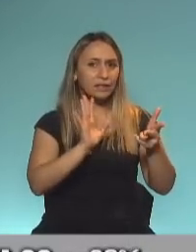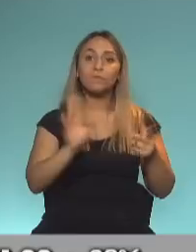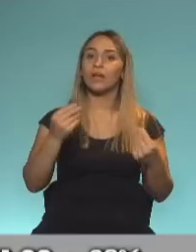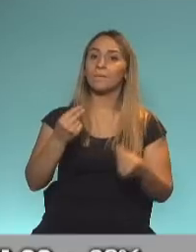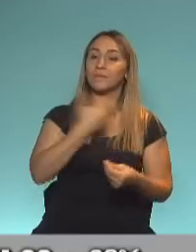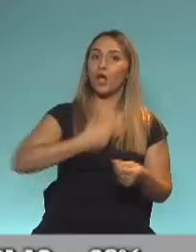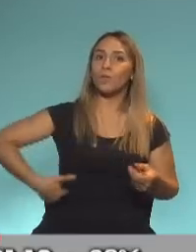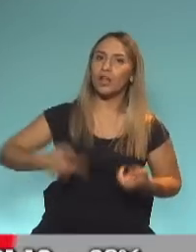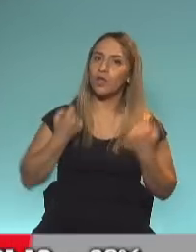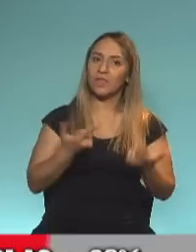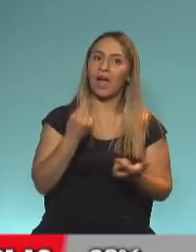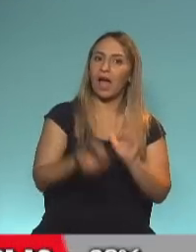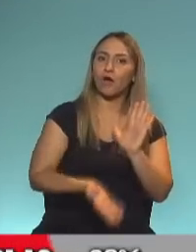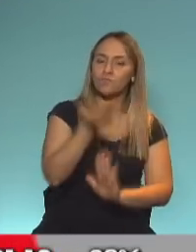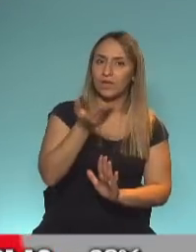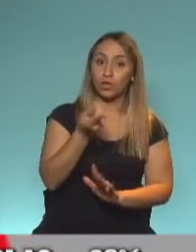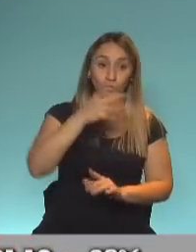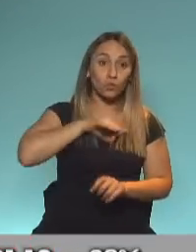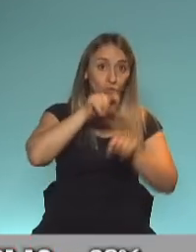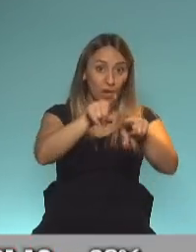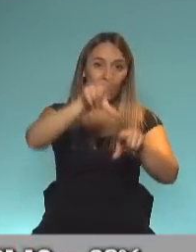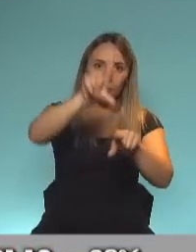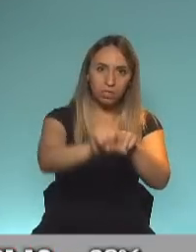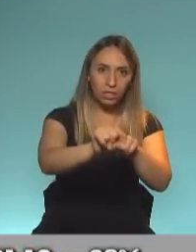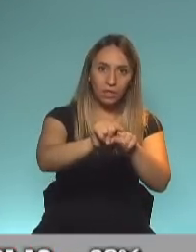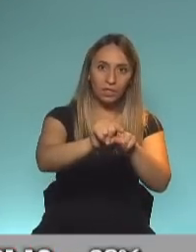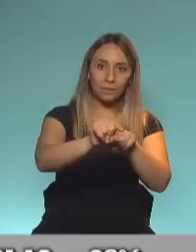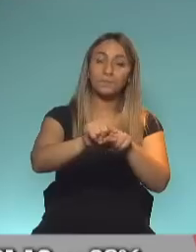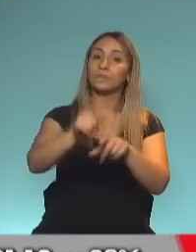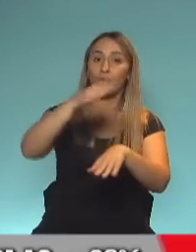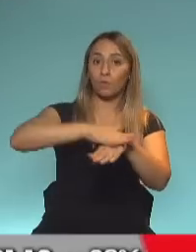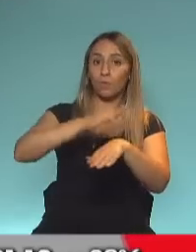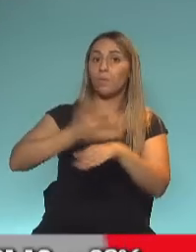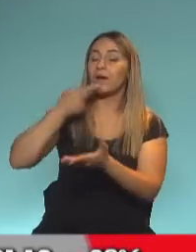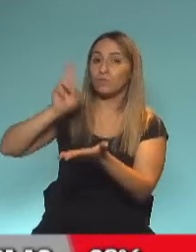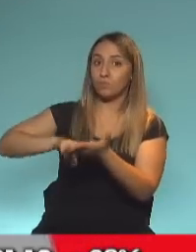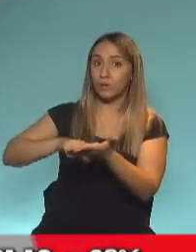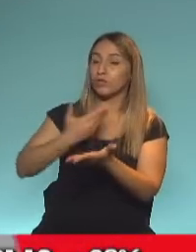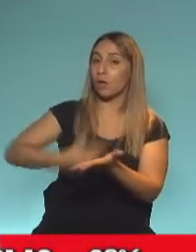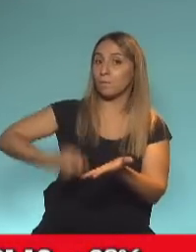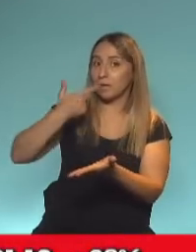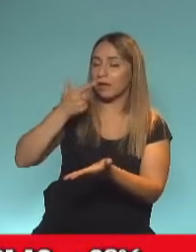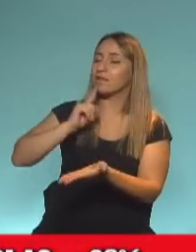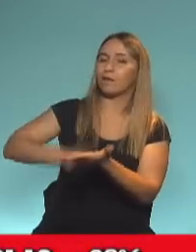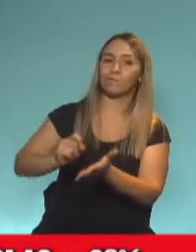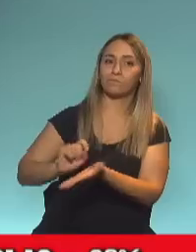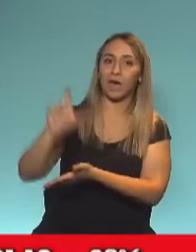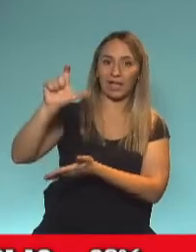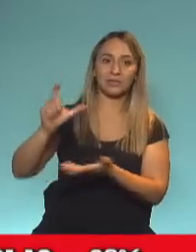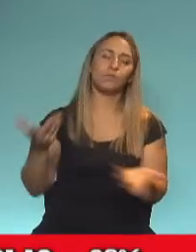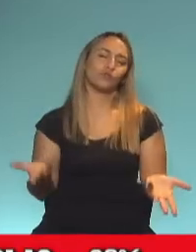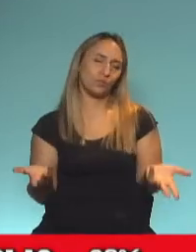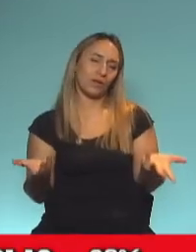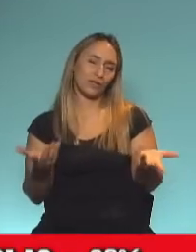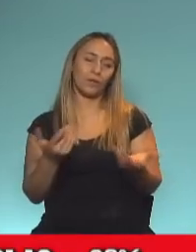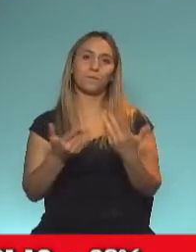Su salario se deterioró con las tarifas que Mauricio Macri decidía. Sí, la mano del hombre está presente en cualquier crisis, eso